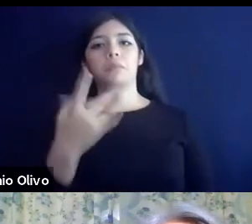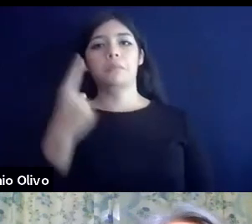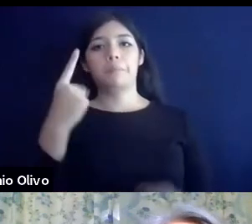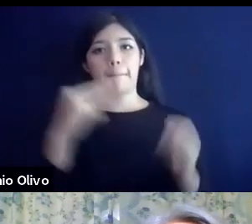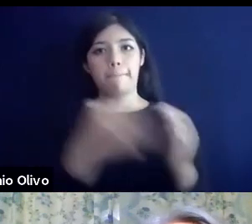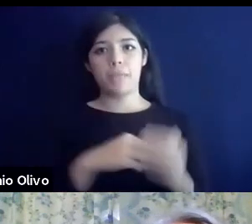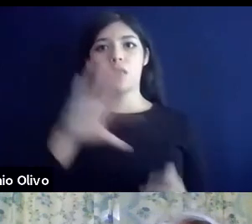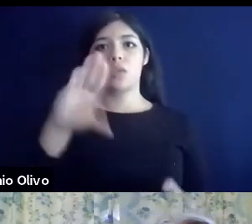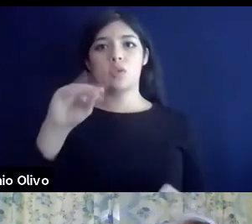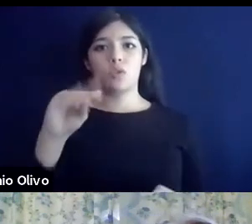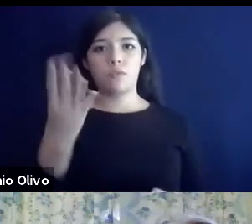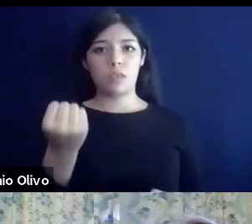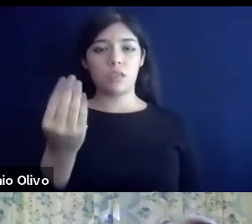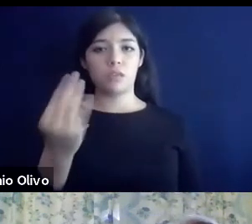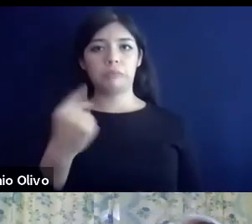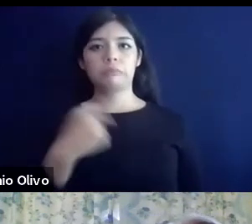Y